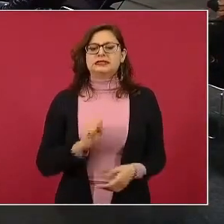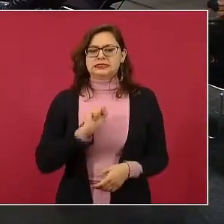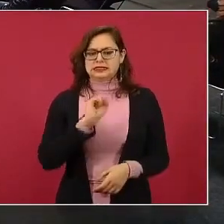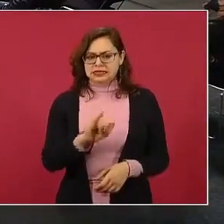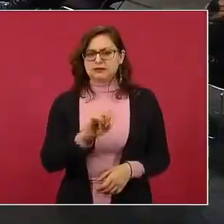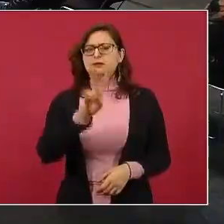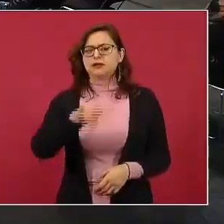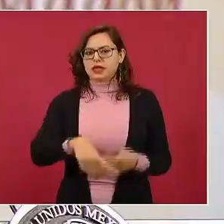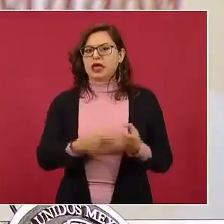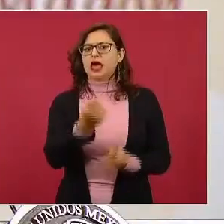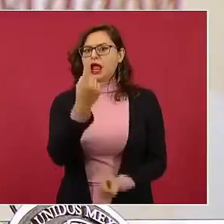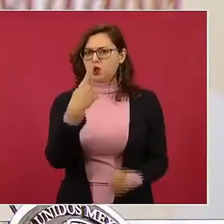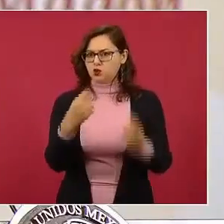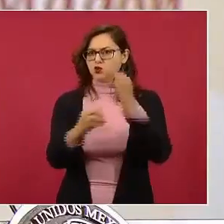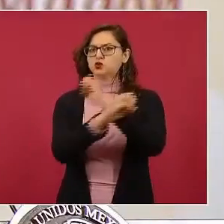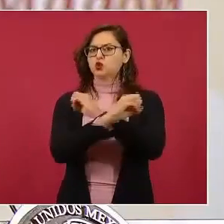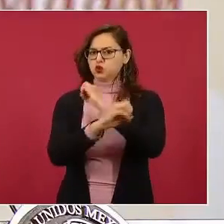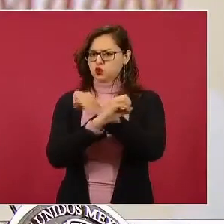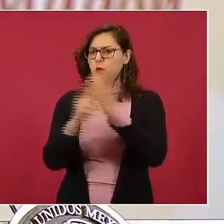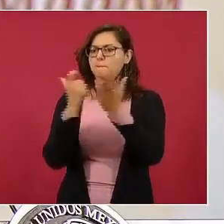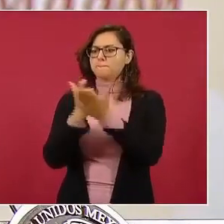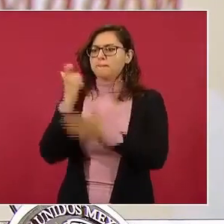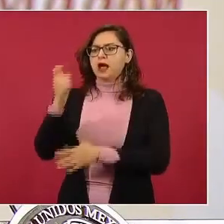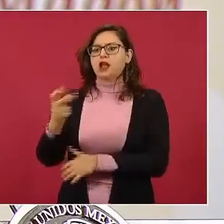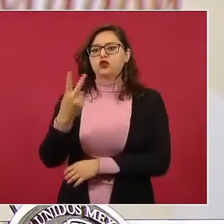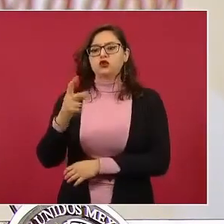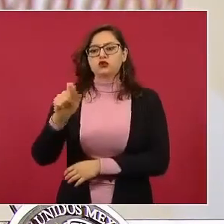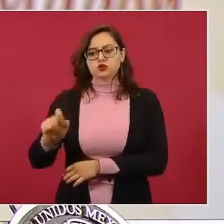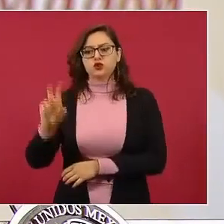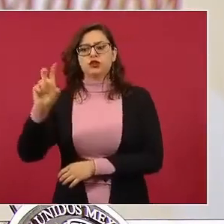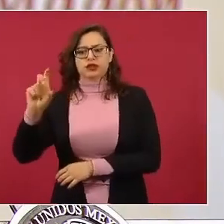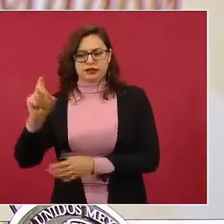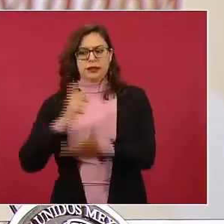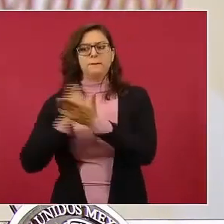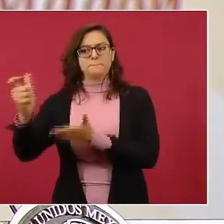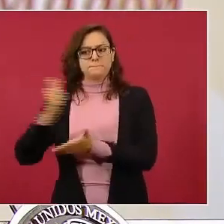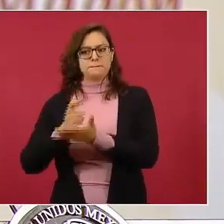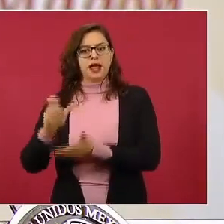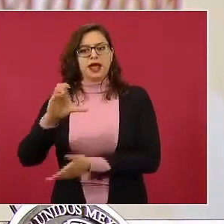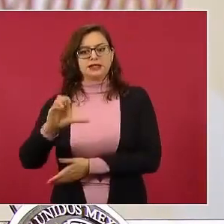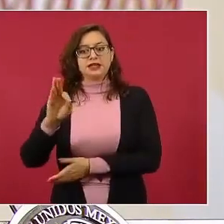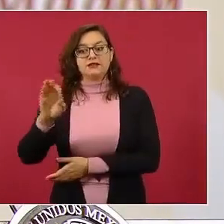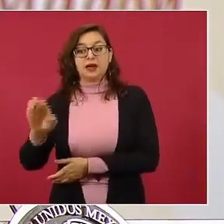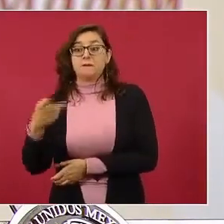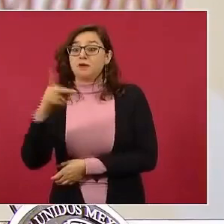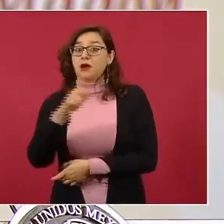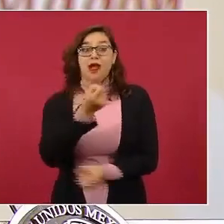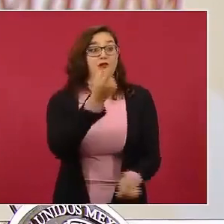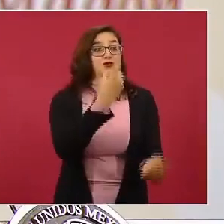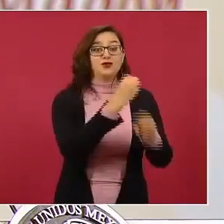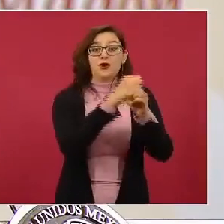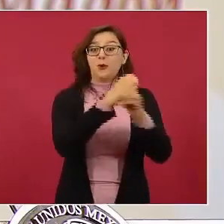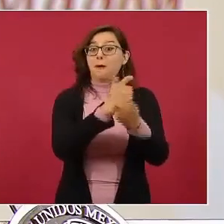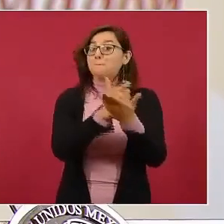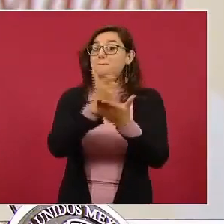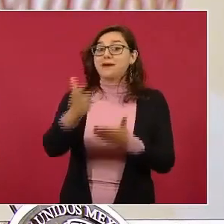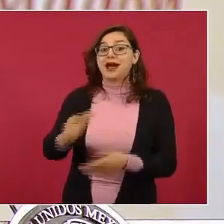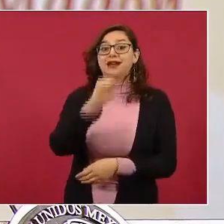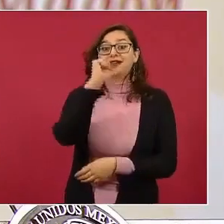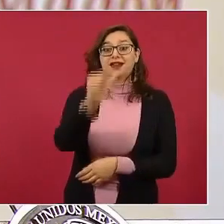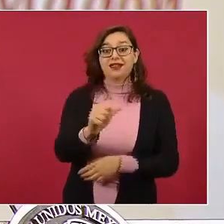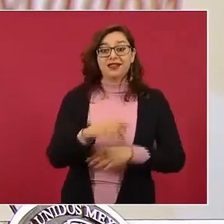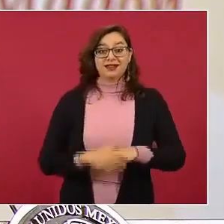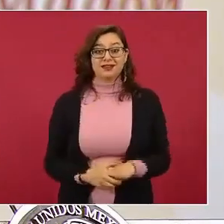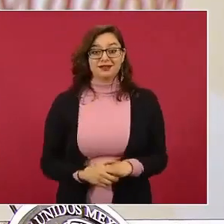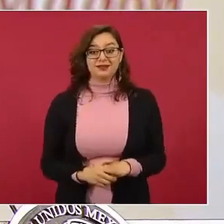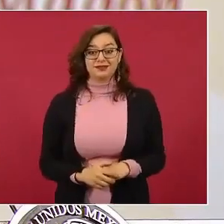ese 5% nada más, o bien de los OXXOs que todavía no pasan hacia el autoabasto. Podemos ver el hogar